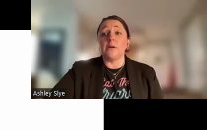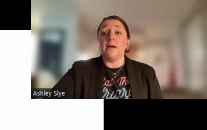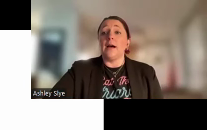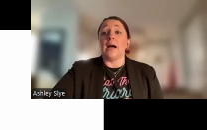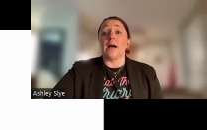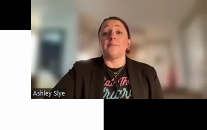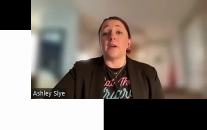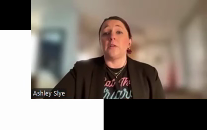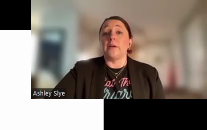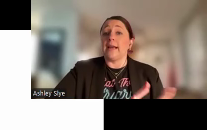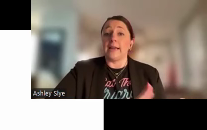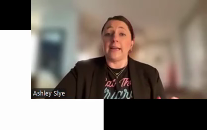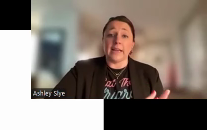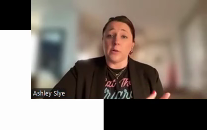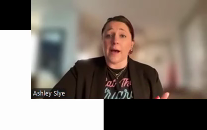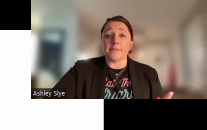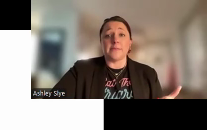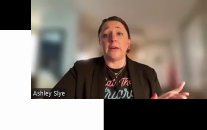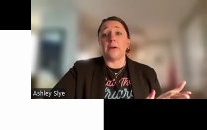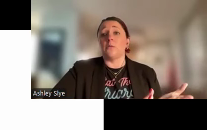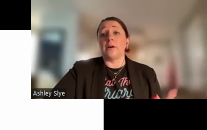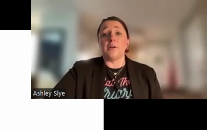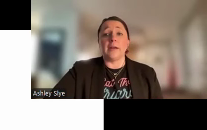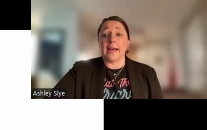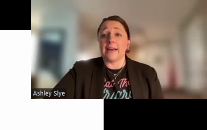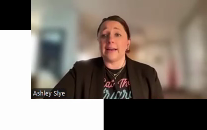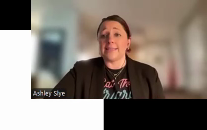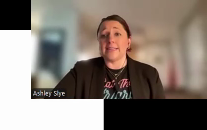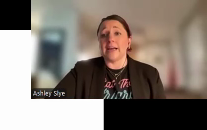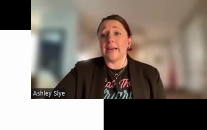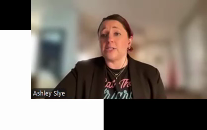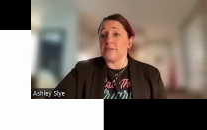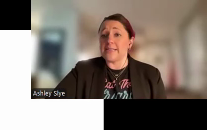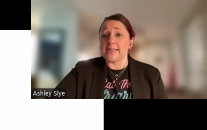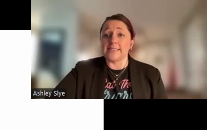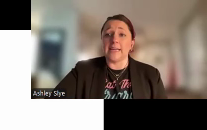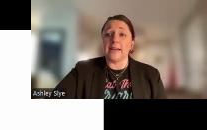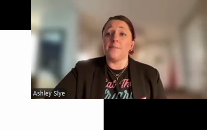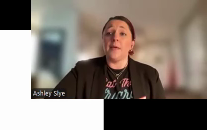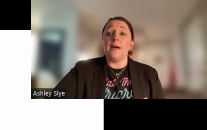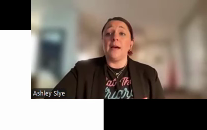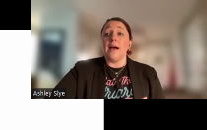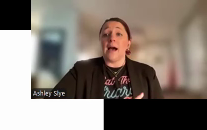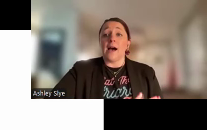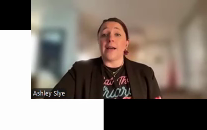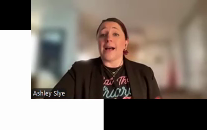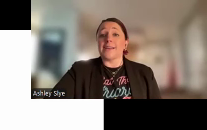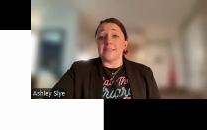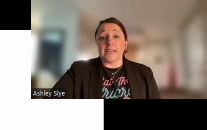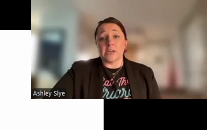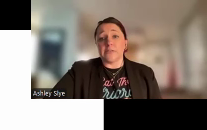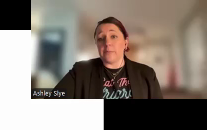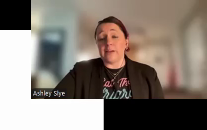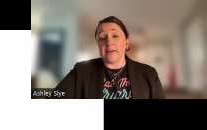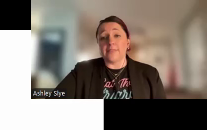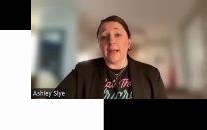tus elecciones reproductivas y tengo mucha información sobre salud sexual que te puedo proporcionar